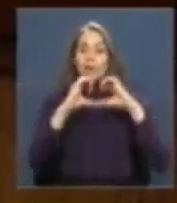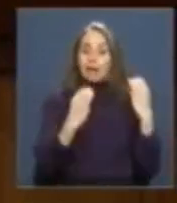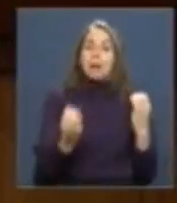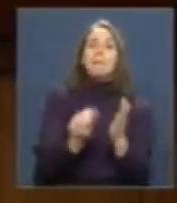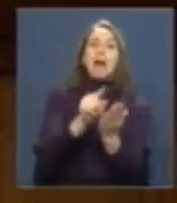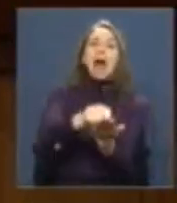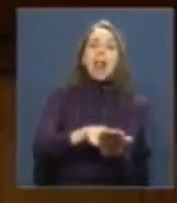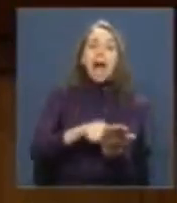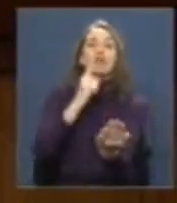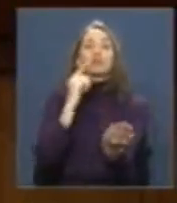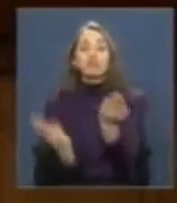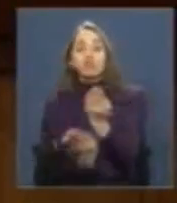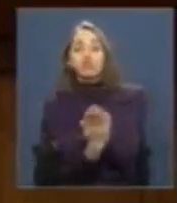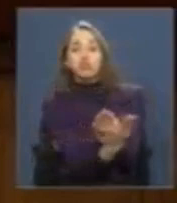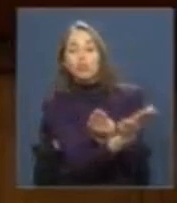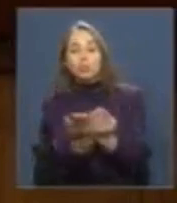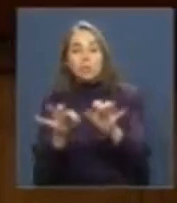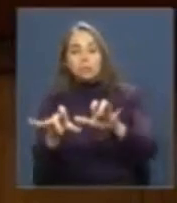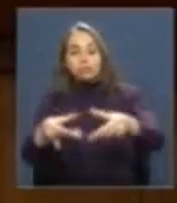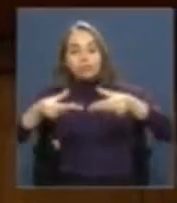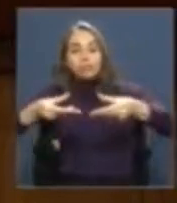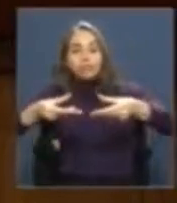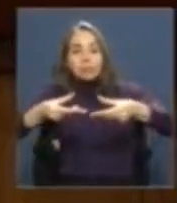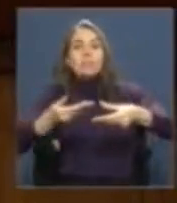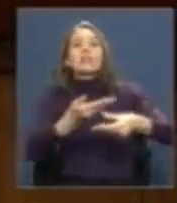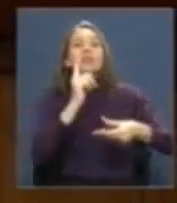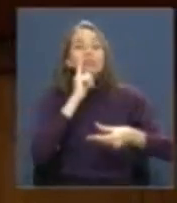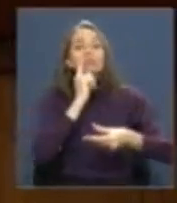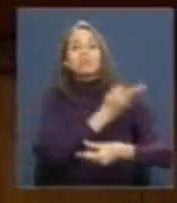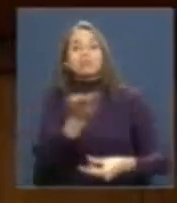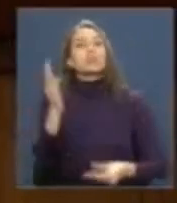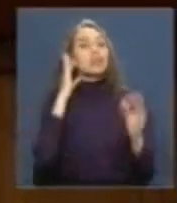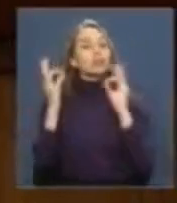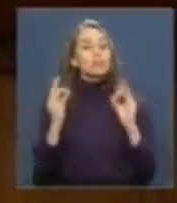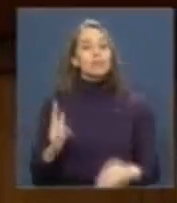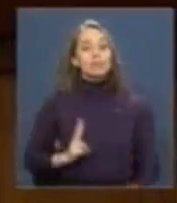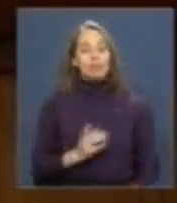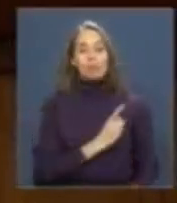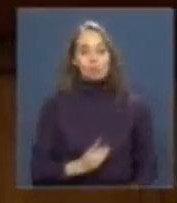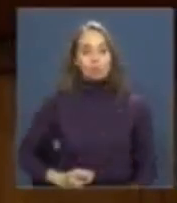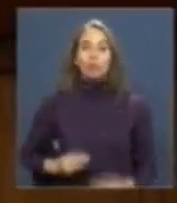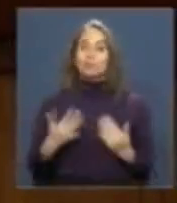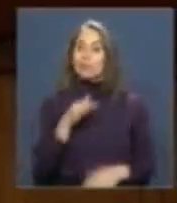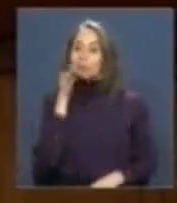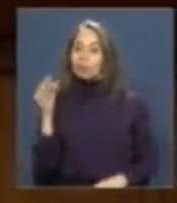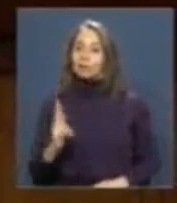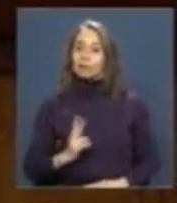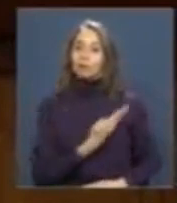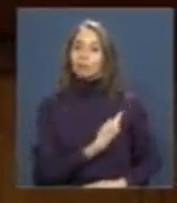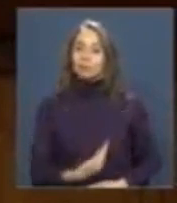informe que tienen en su poder las señoras y los señores diputados he dicho señor que sí